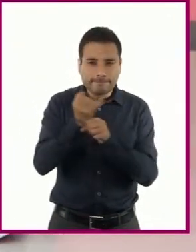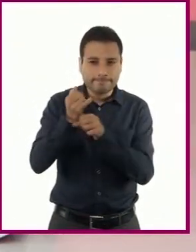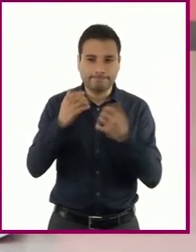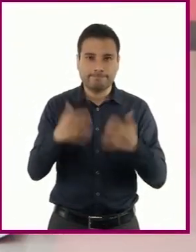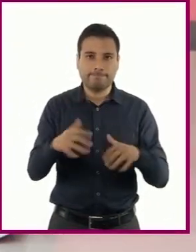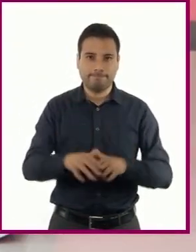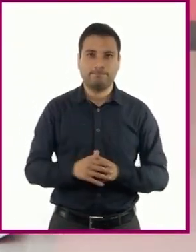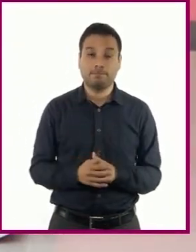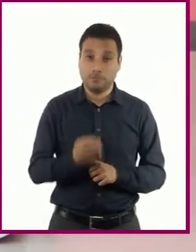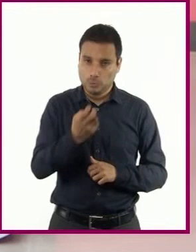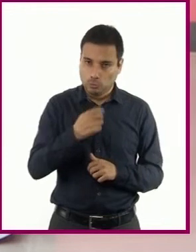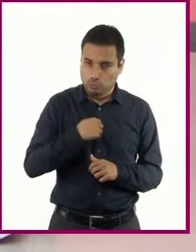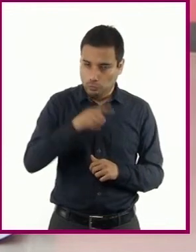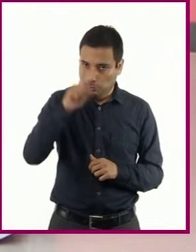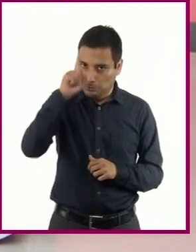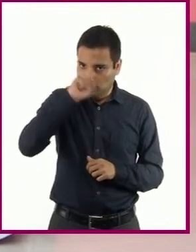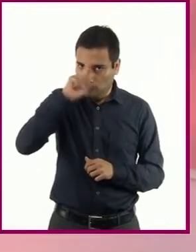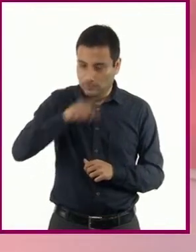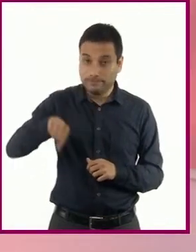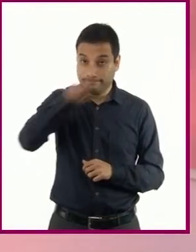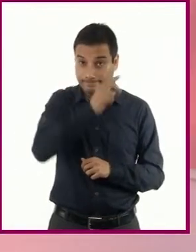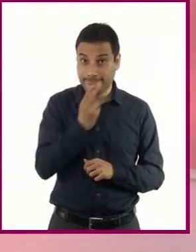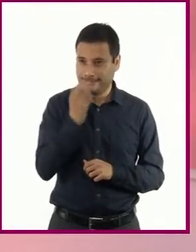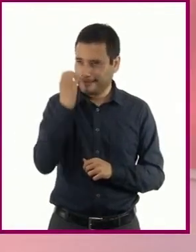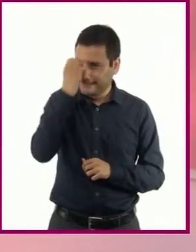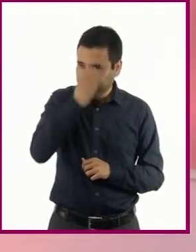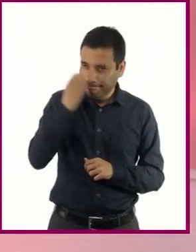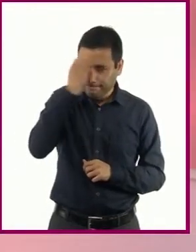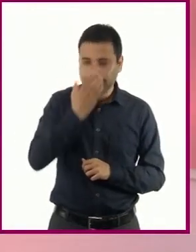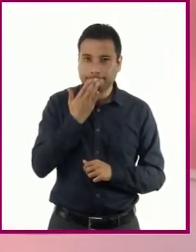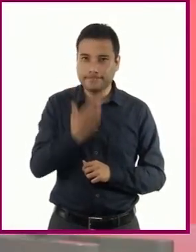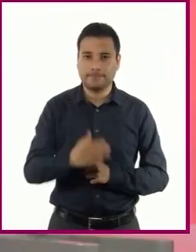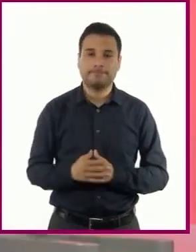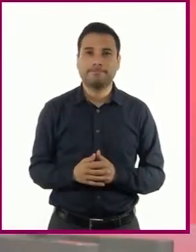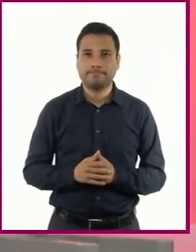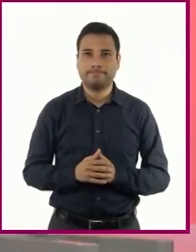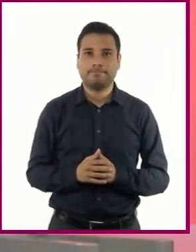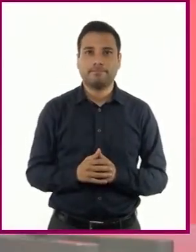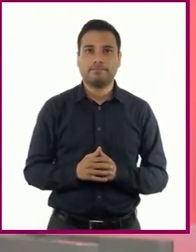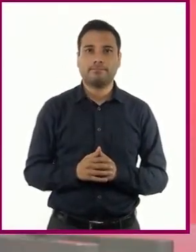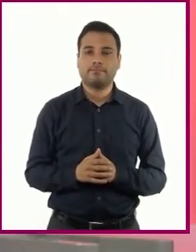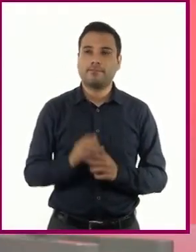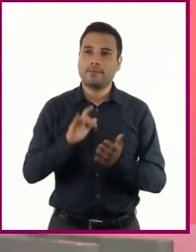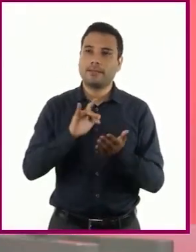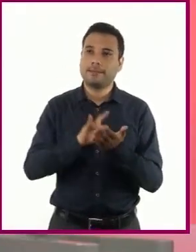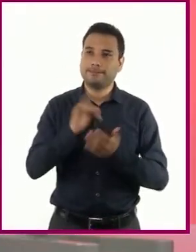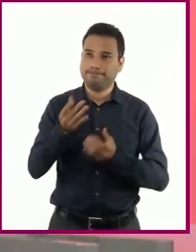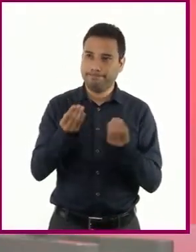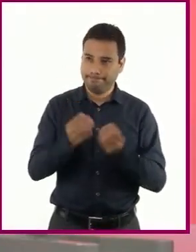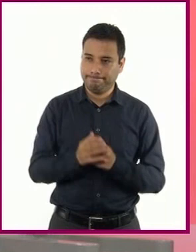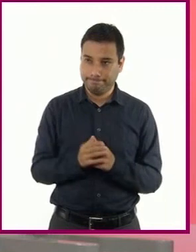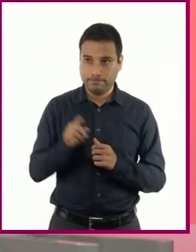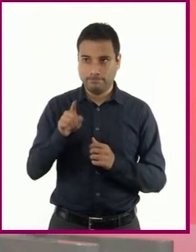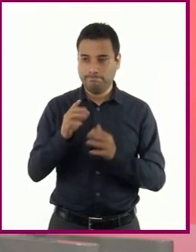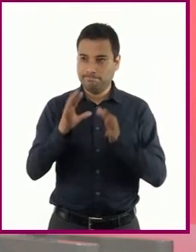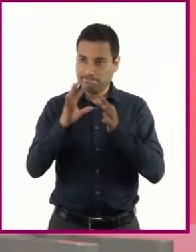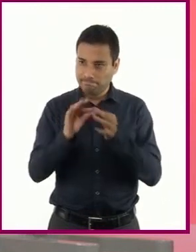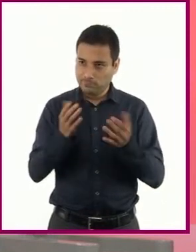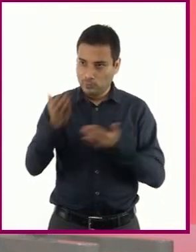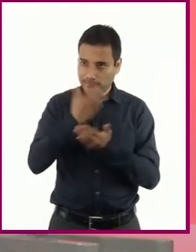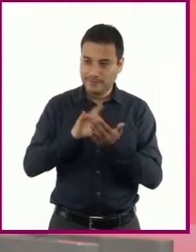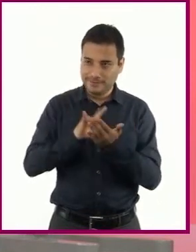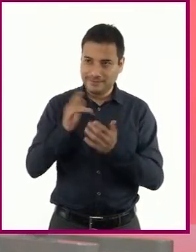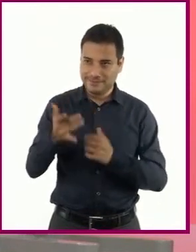Entonces, mi consejo sería observar y observar críticamente. Muchas gracias por compartirnos sus conocimientos,